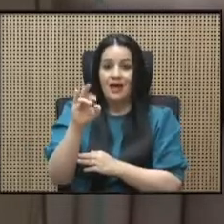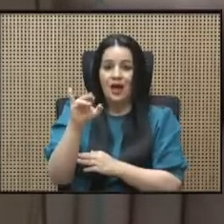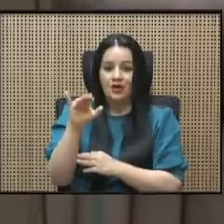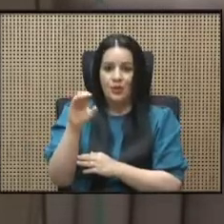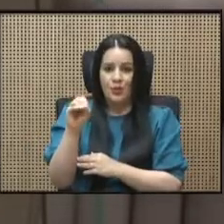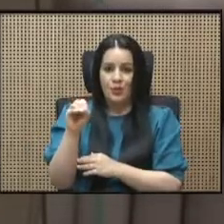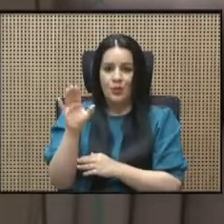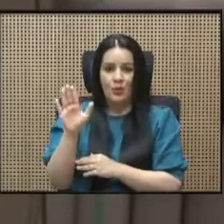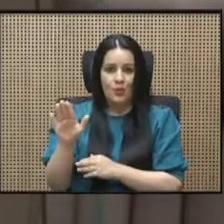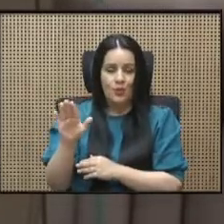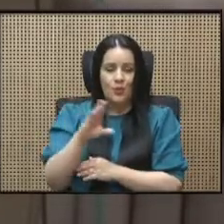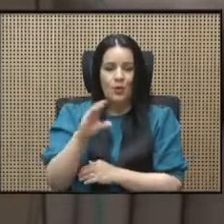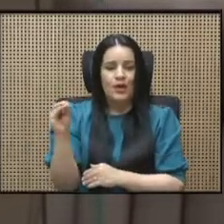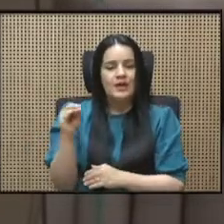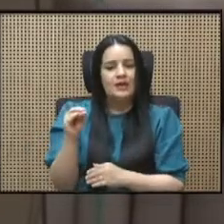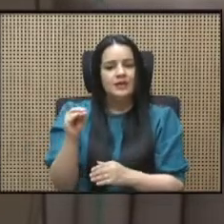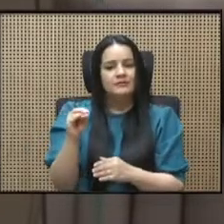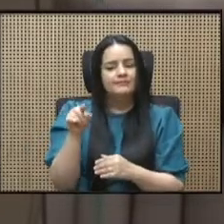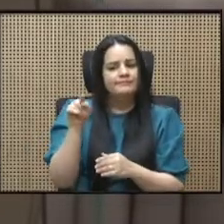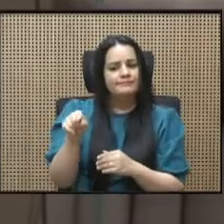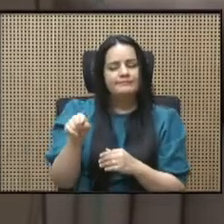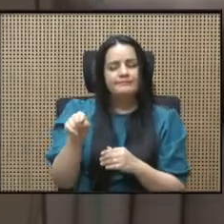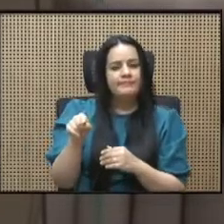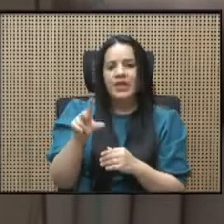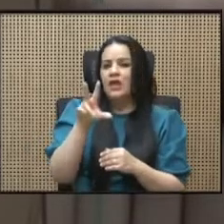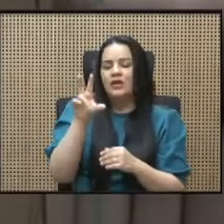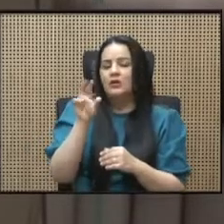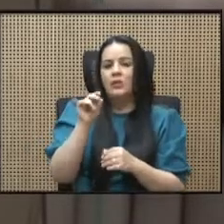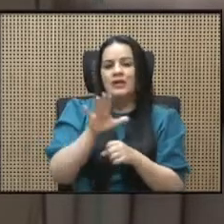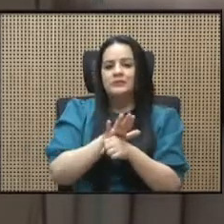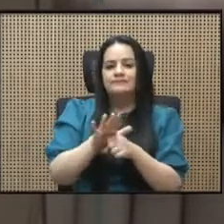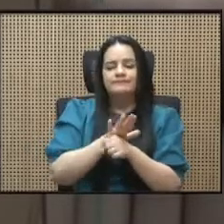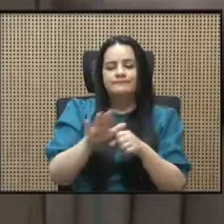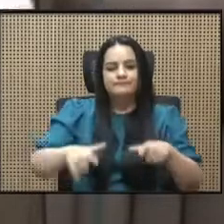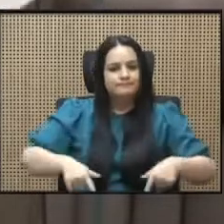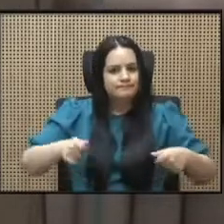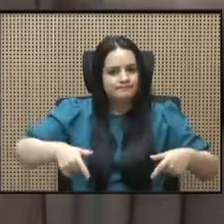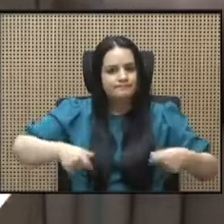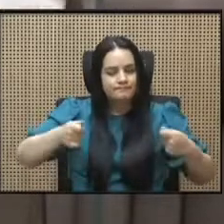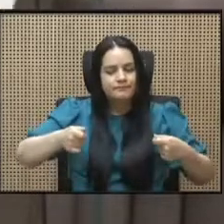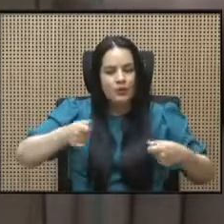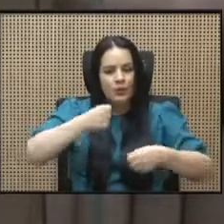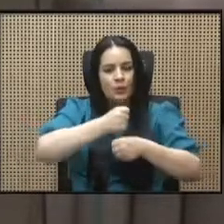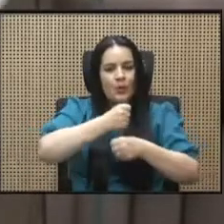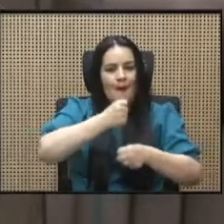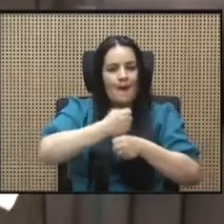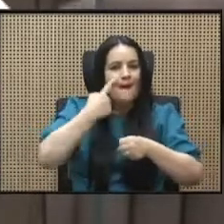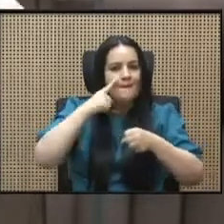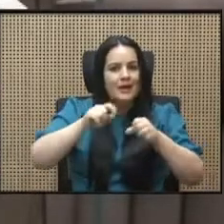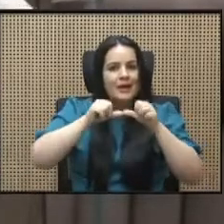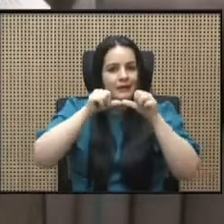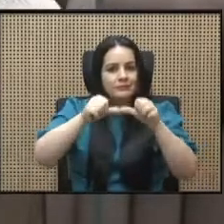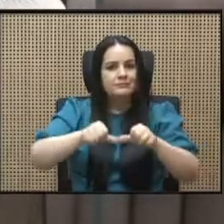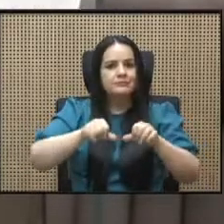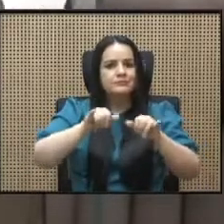sencillamente no daban los gastos operativos para mantener el